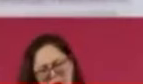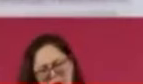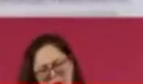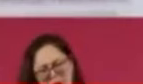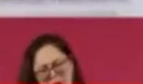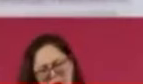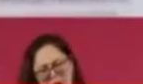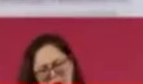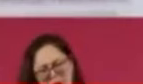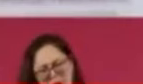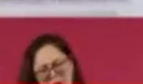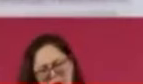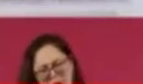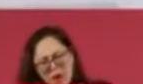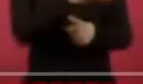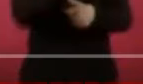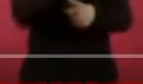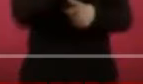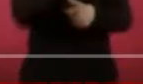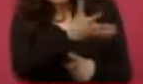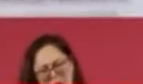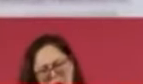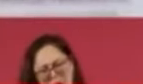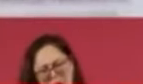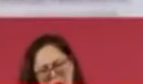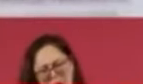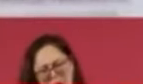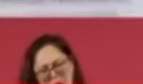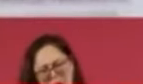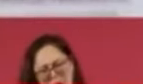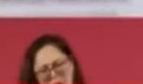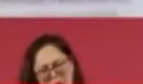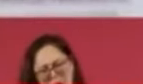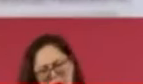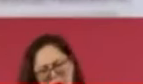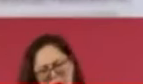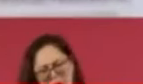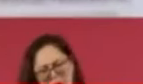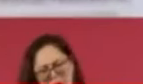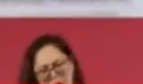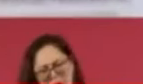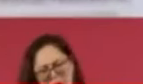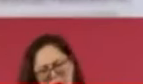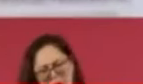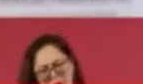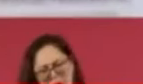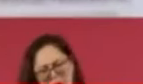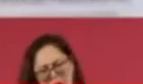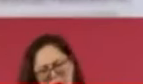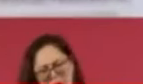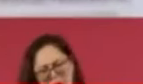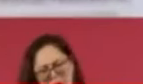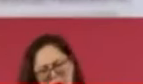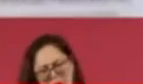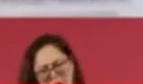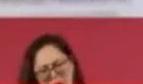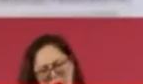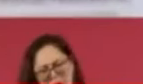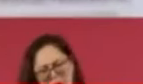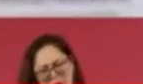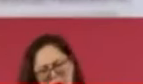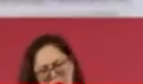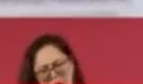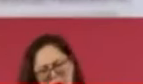que esto no les conviene a ellos nada más. Por supuesto, como ya lo dijo la señorita, en su momento